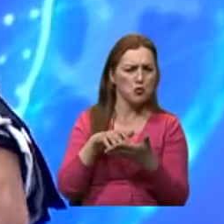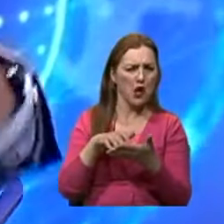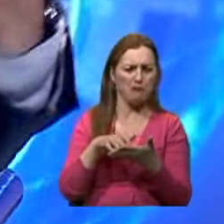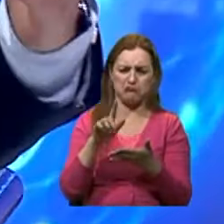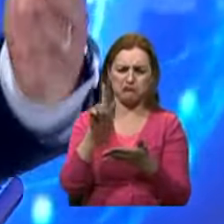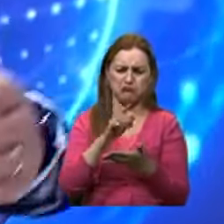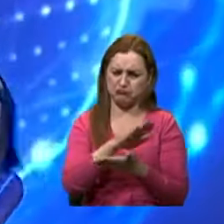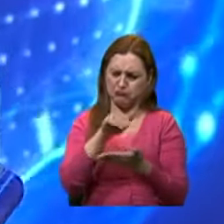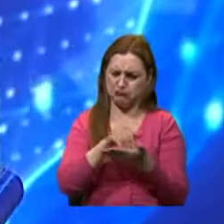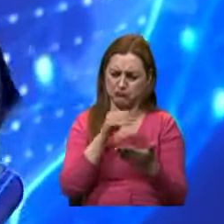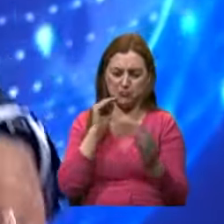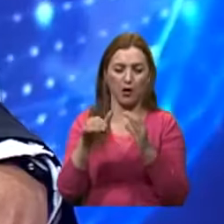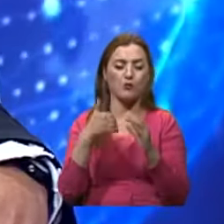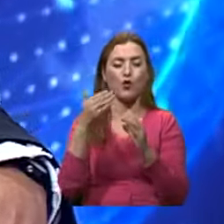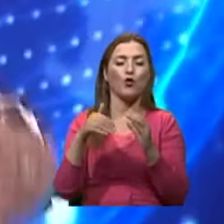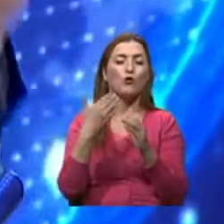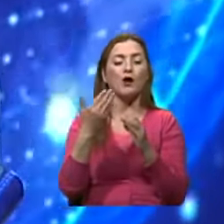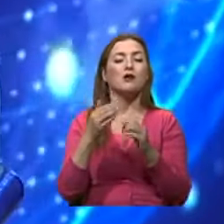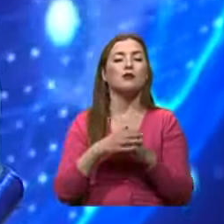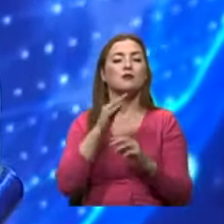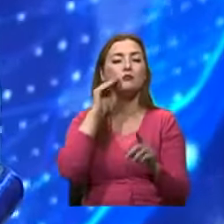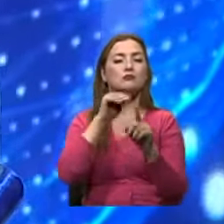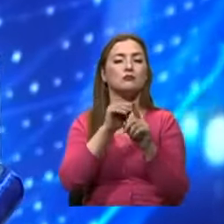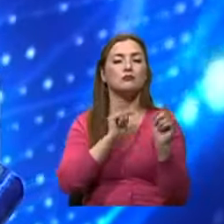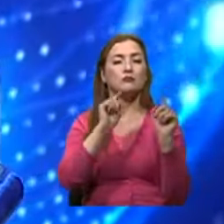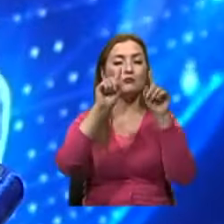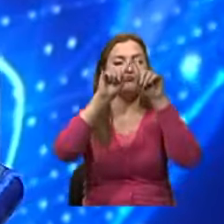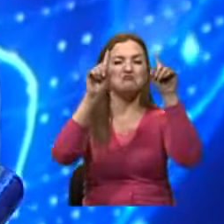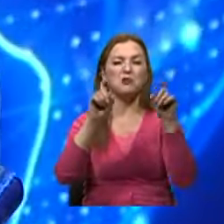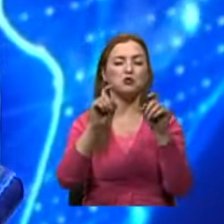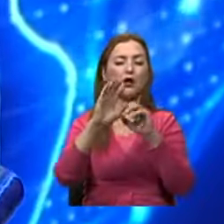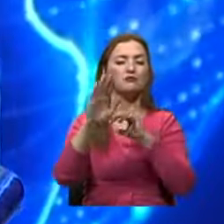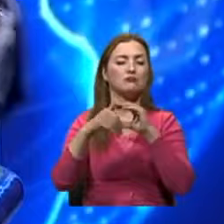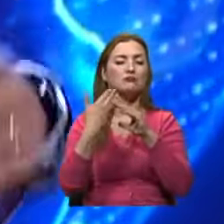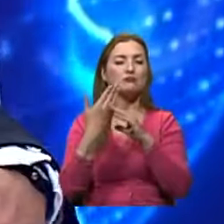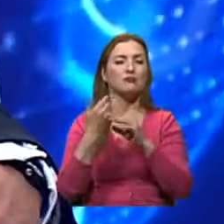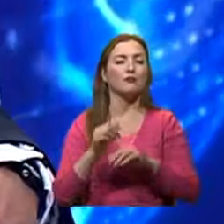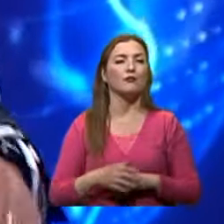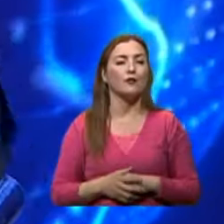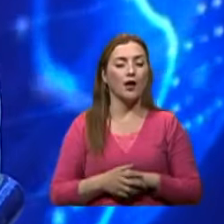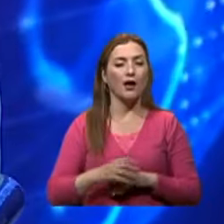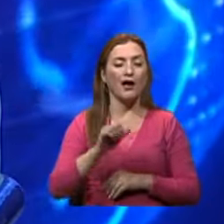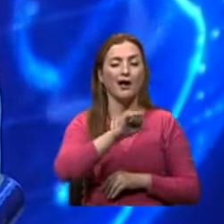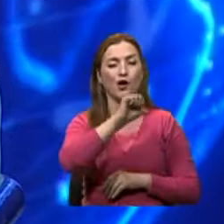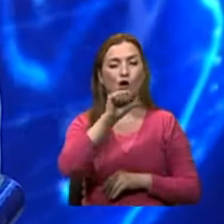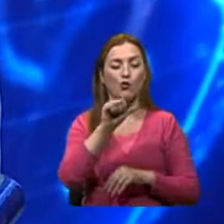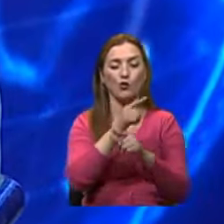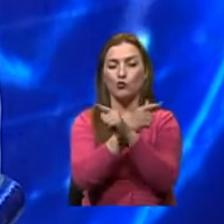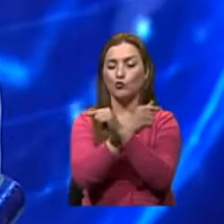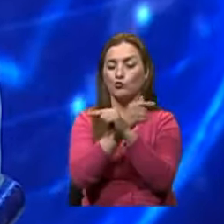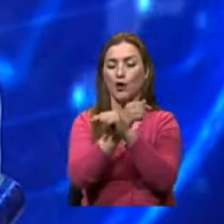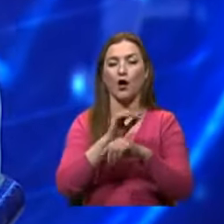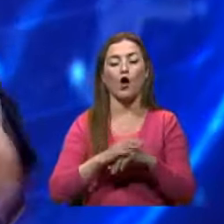sus preguntas, sus dudas a nuestra cuenta de Twitter, @mundosaludec, o también a nuestro correo electrónico